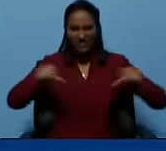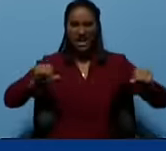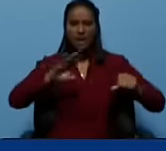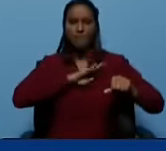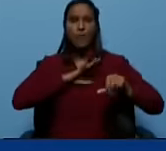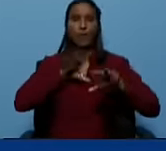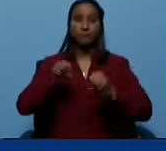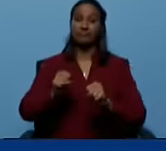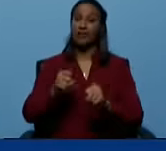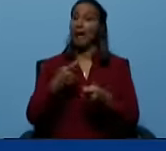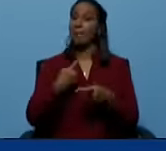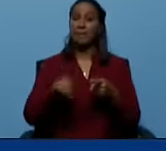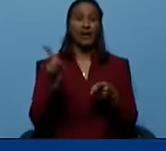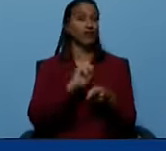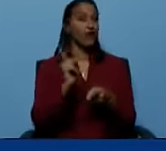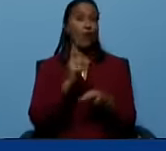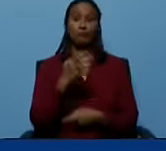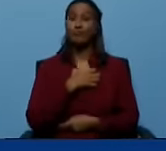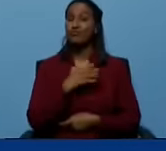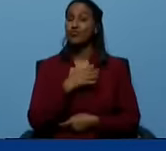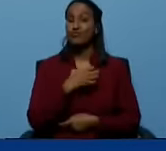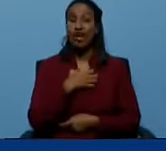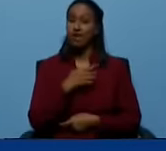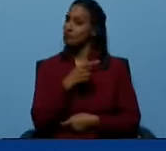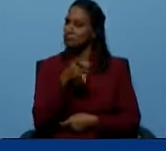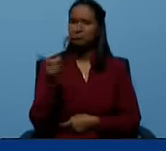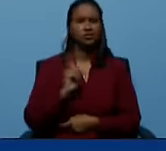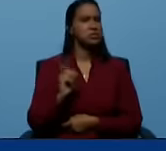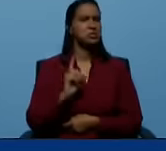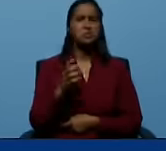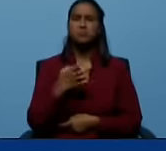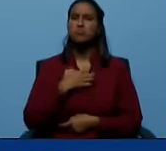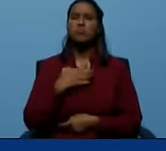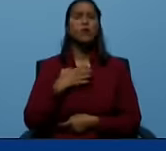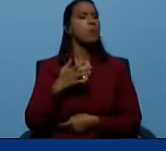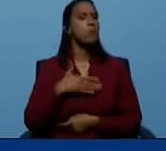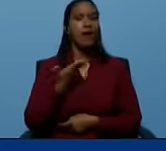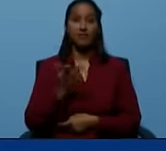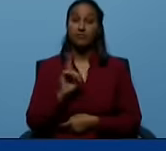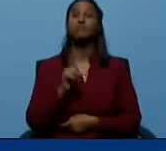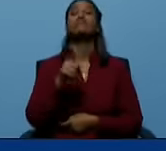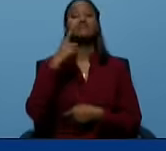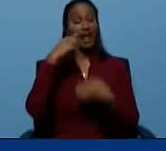Pero no pudieron. Ni podrán. Te lo aseguro, Marco.